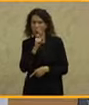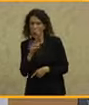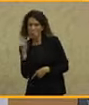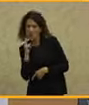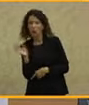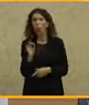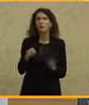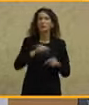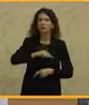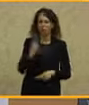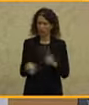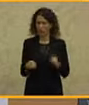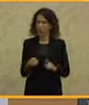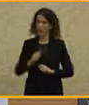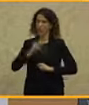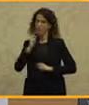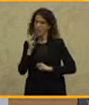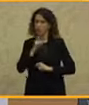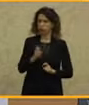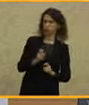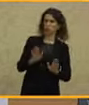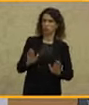que sentimos que es diferente.